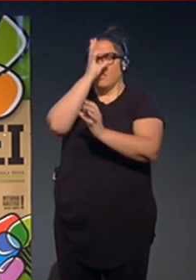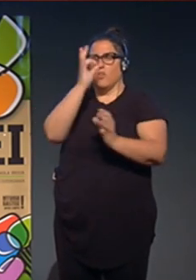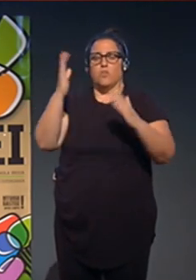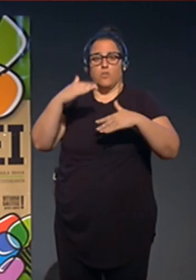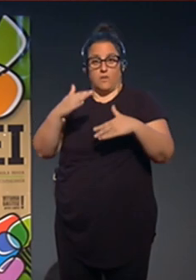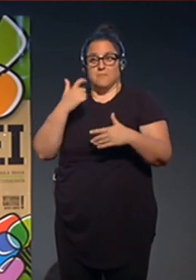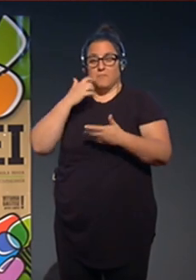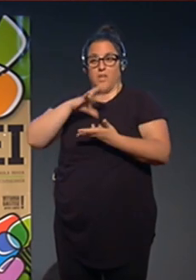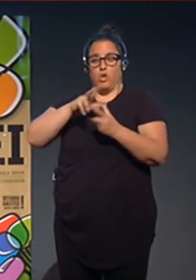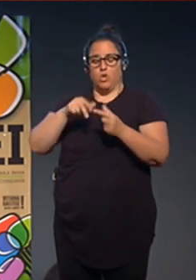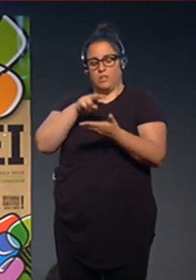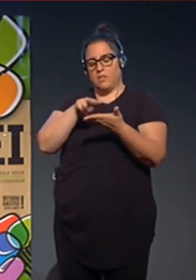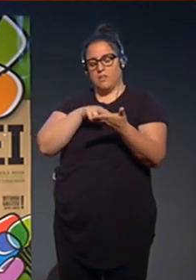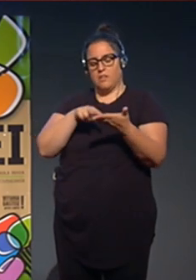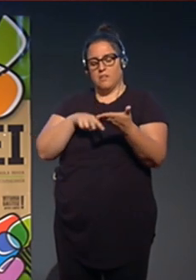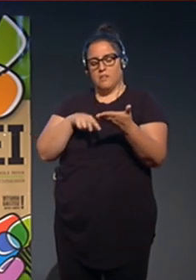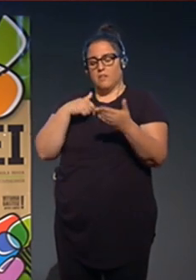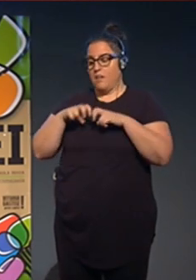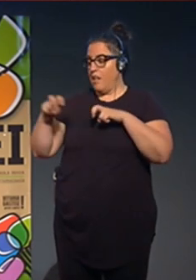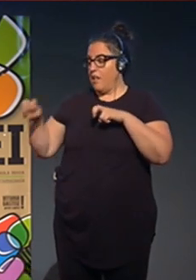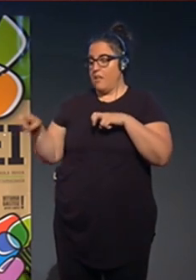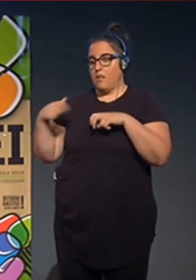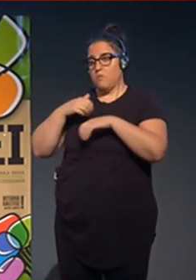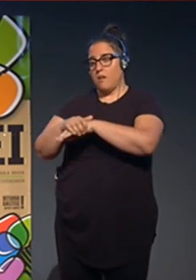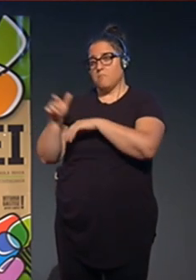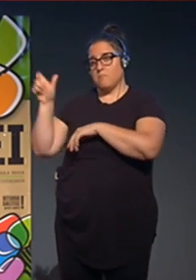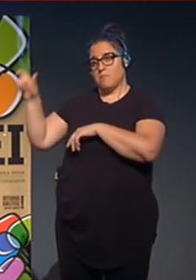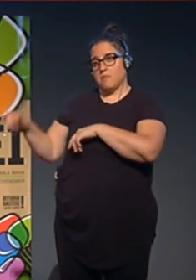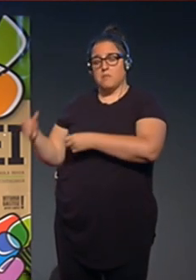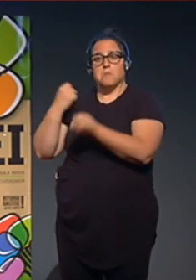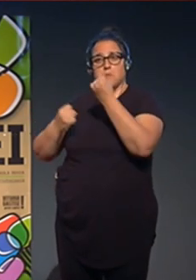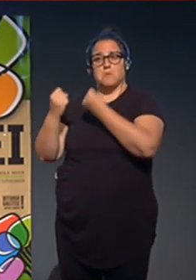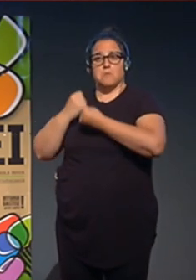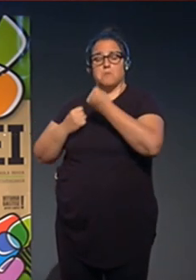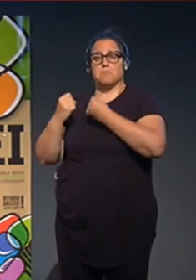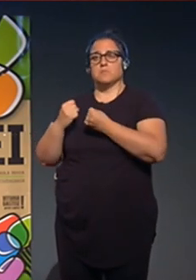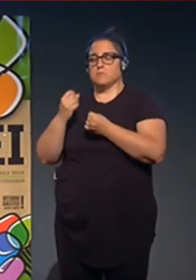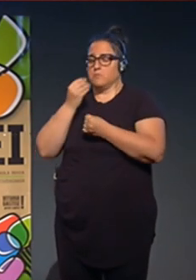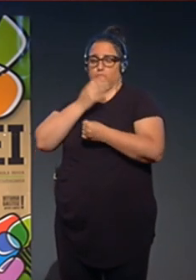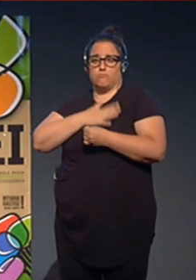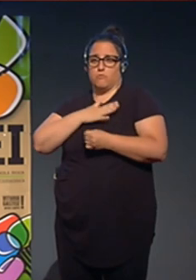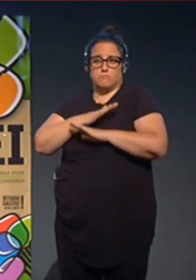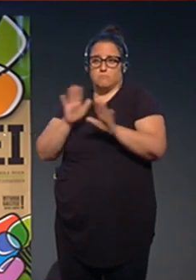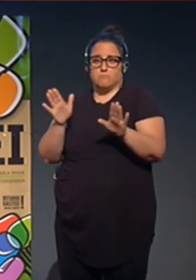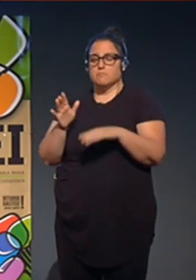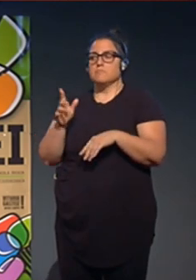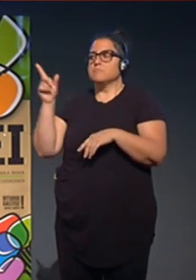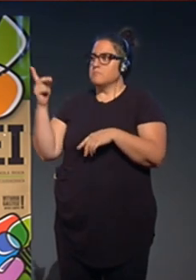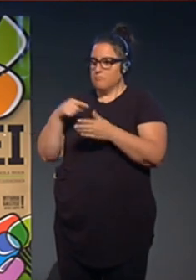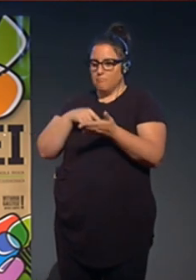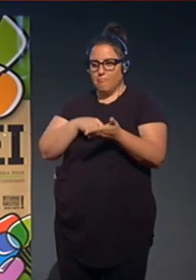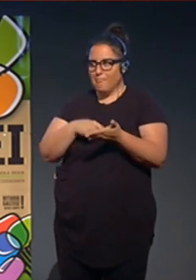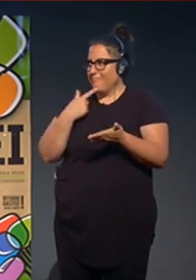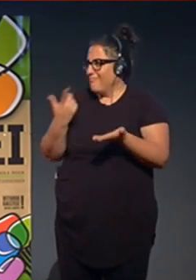leía esta noticia estaba comiendo con un amigo mío que es economista economista neoliberal una bellísima persona además y le digo Oye que esto